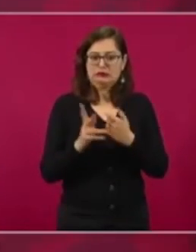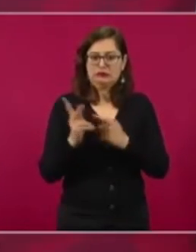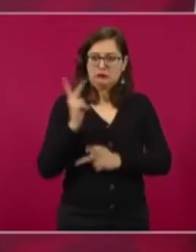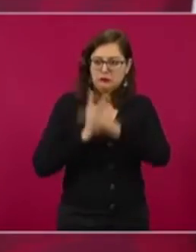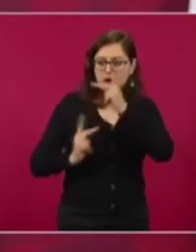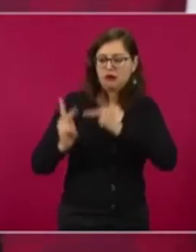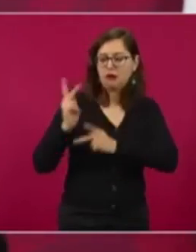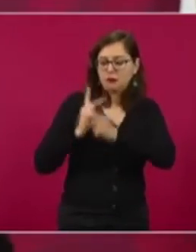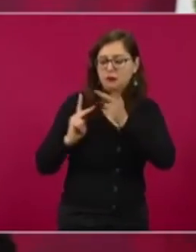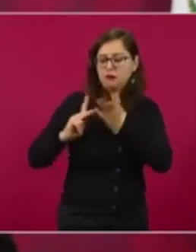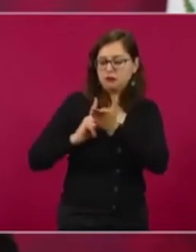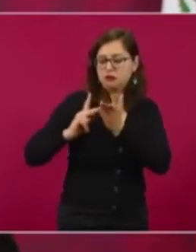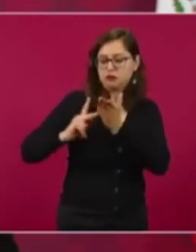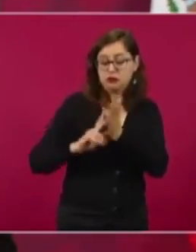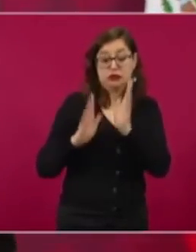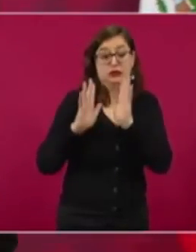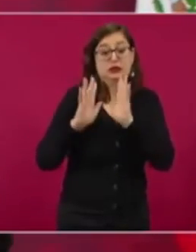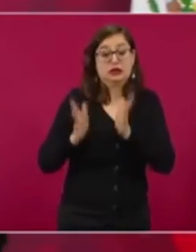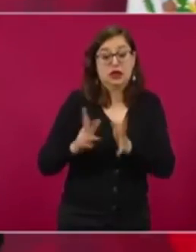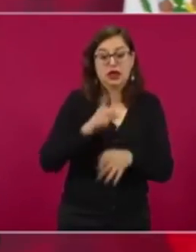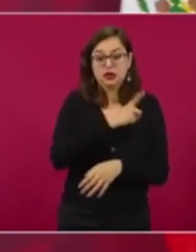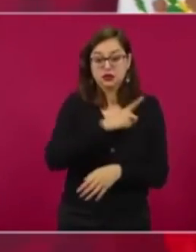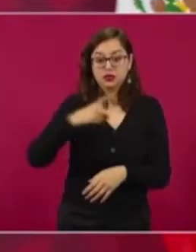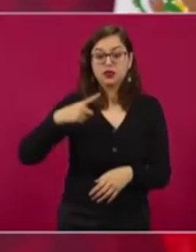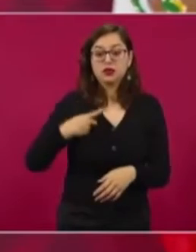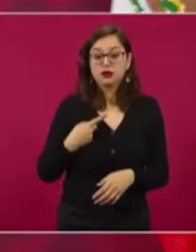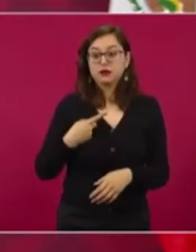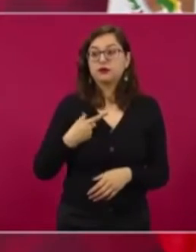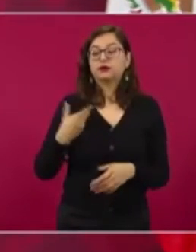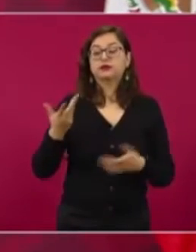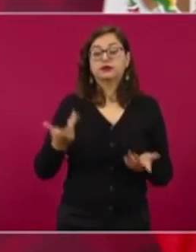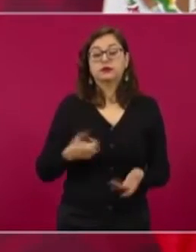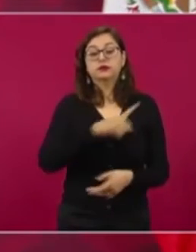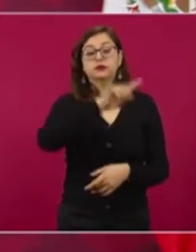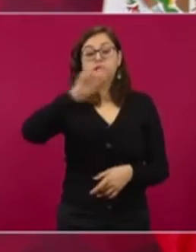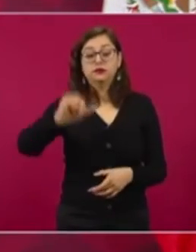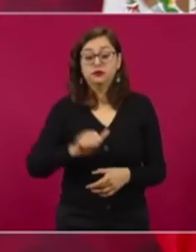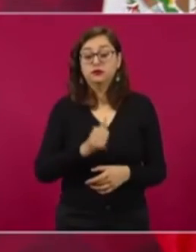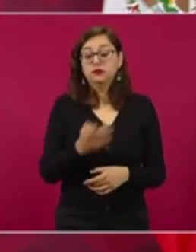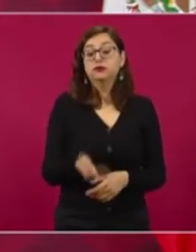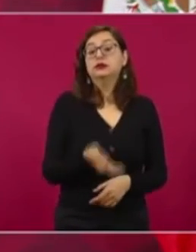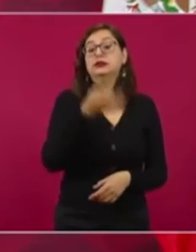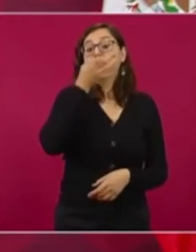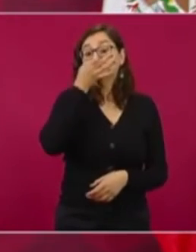y para salvar al gobierno